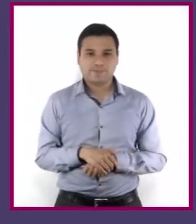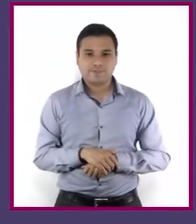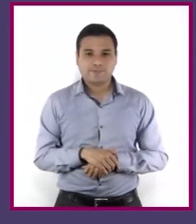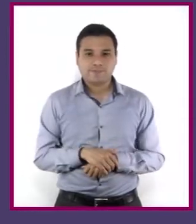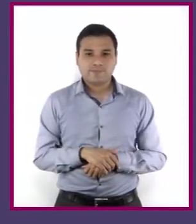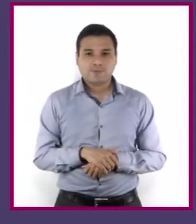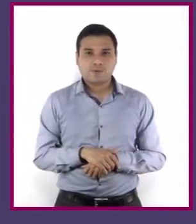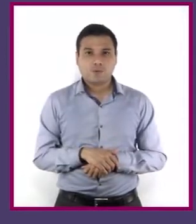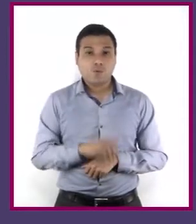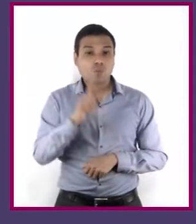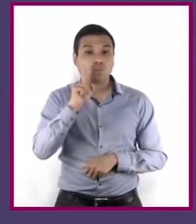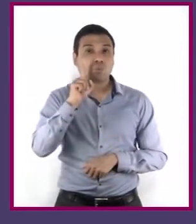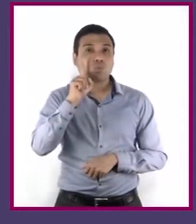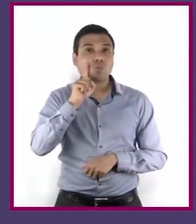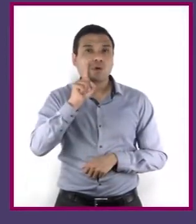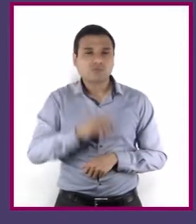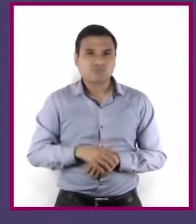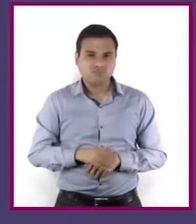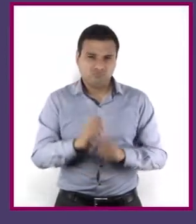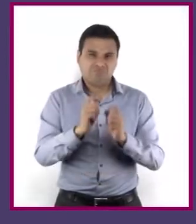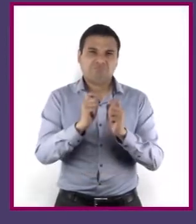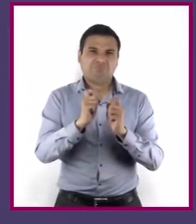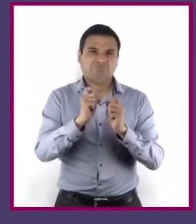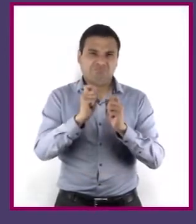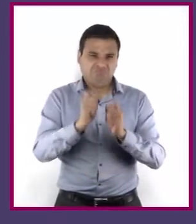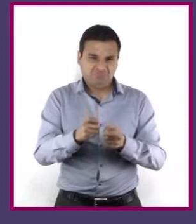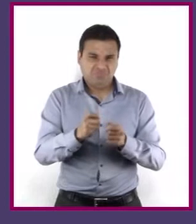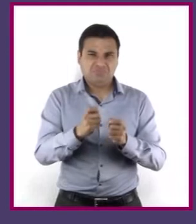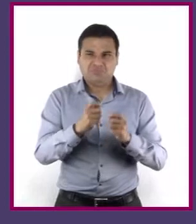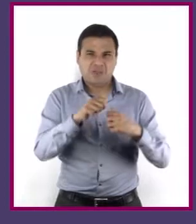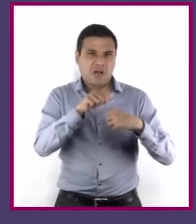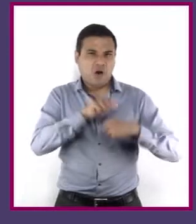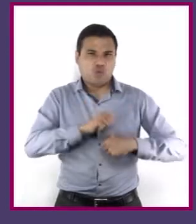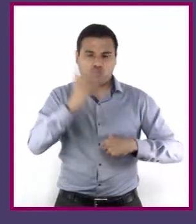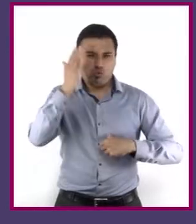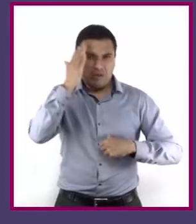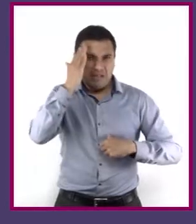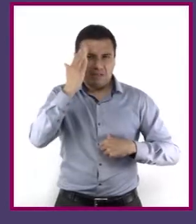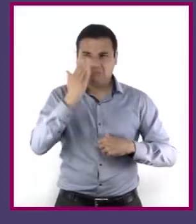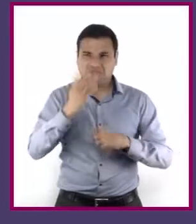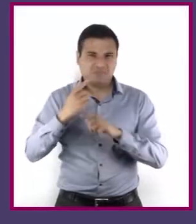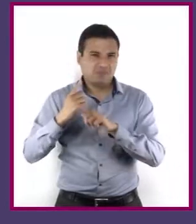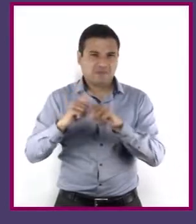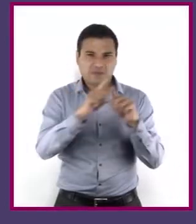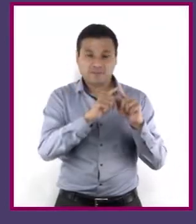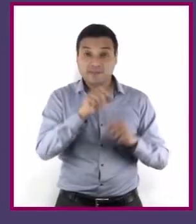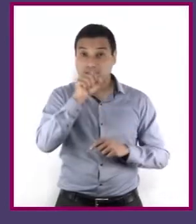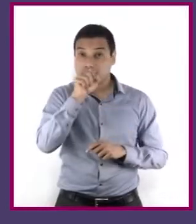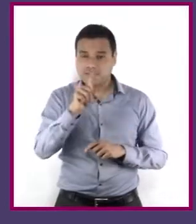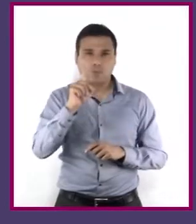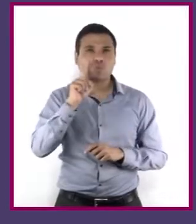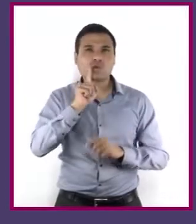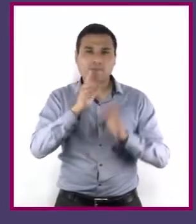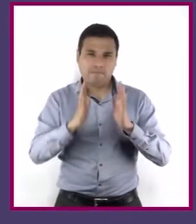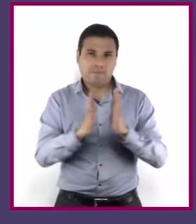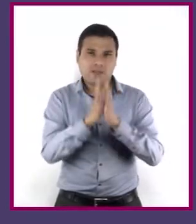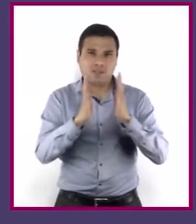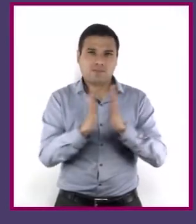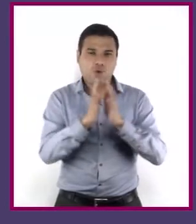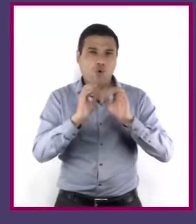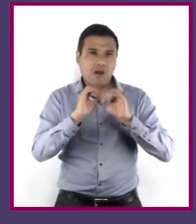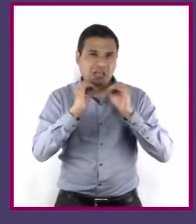las funciones públicas en todos los planos gubernamentales y participen en organizaciones